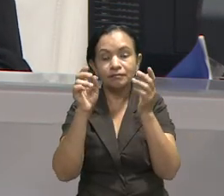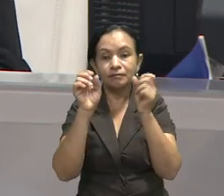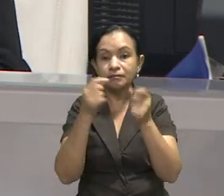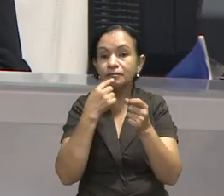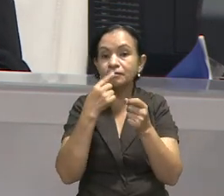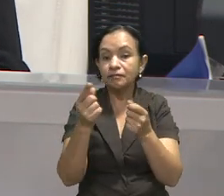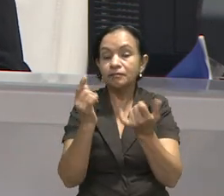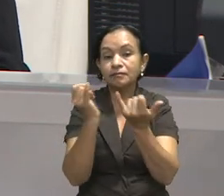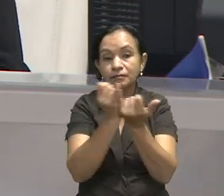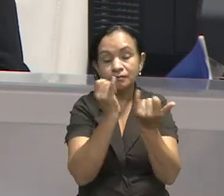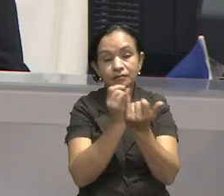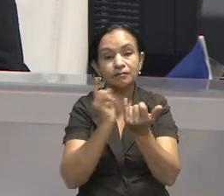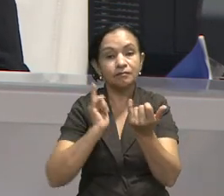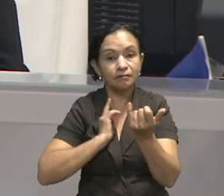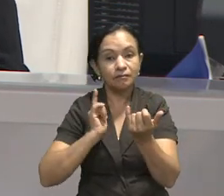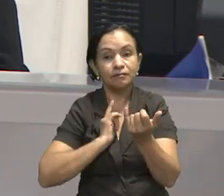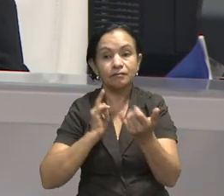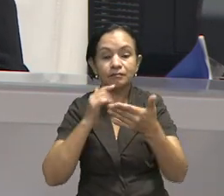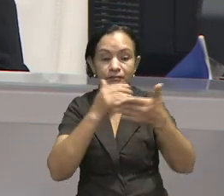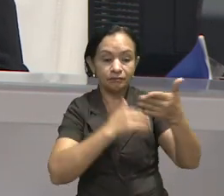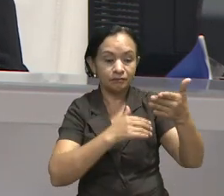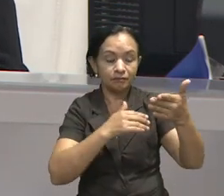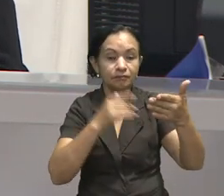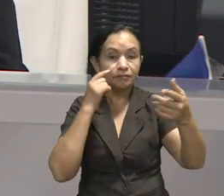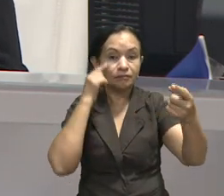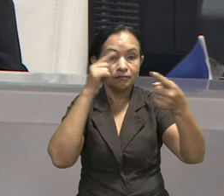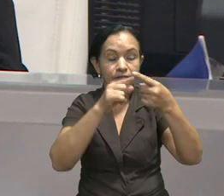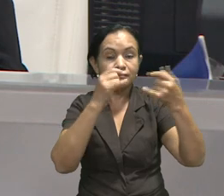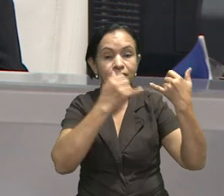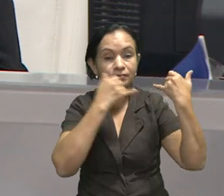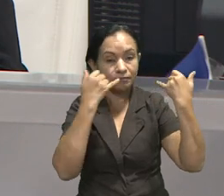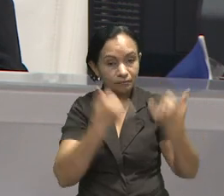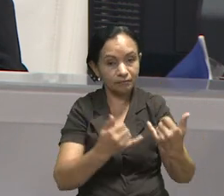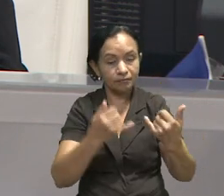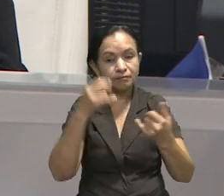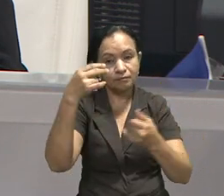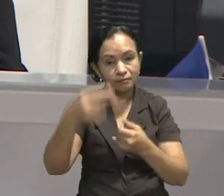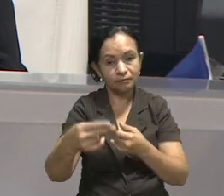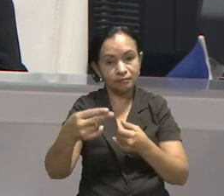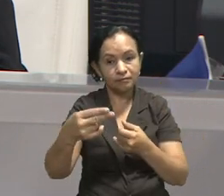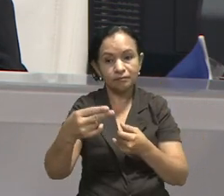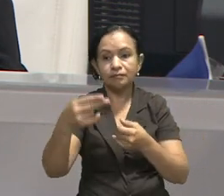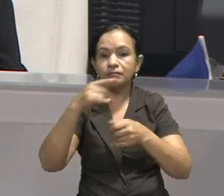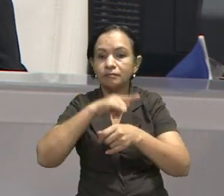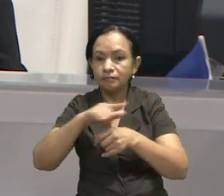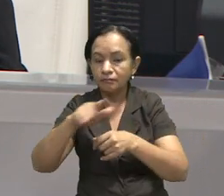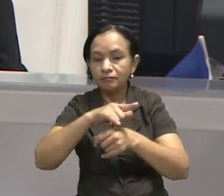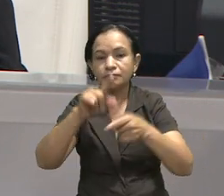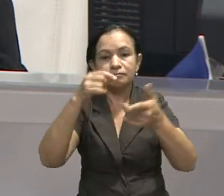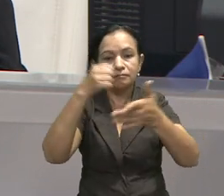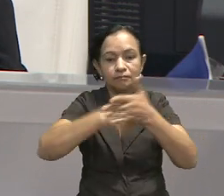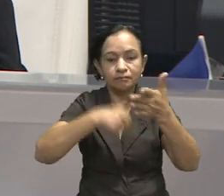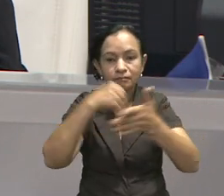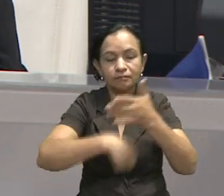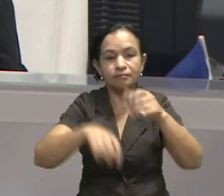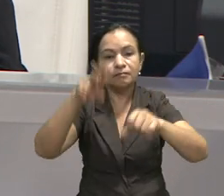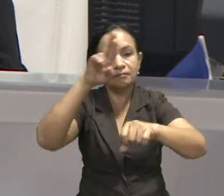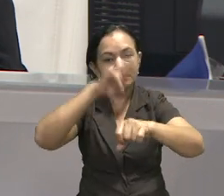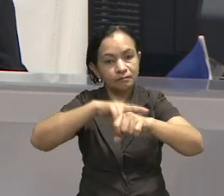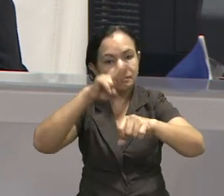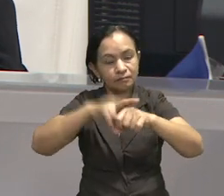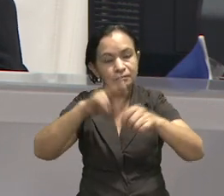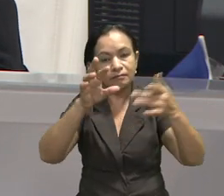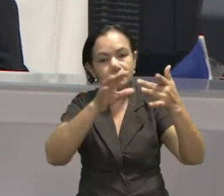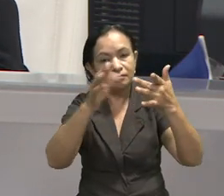o tácitamente estuvieran comprendidos dentro de los objetivos de la institución. H. Emitir, modernizar, reforzar y derogar las normativas